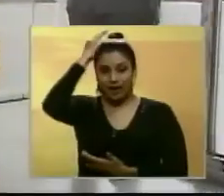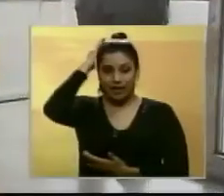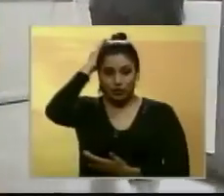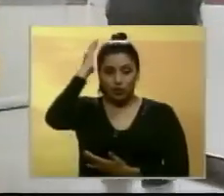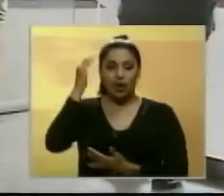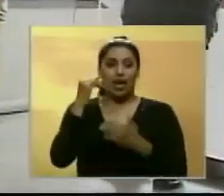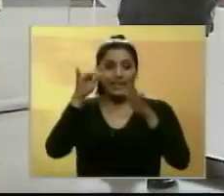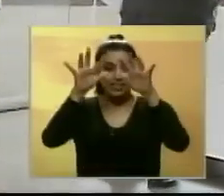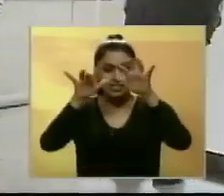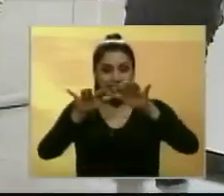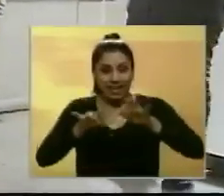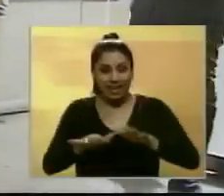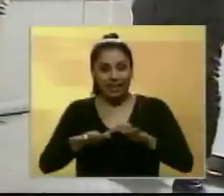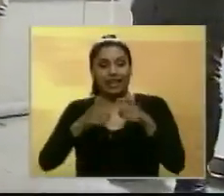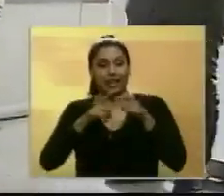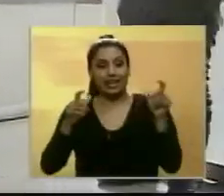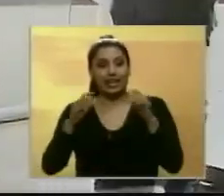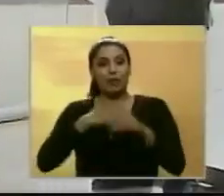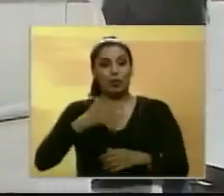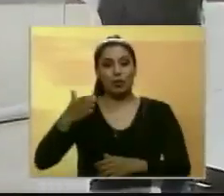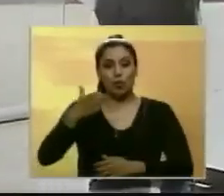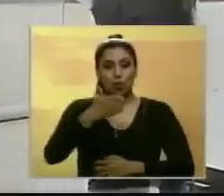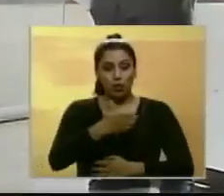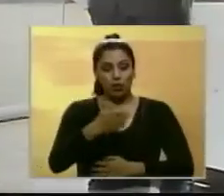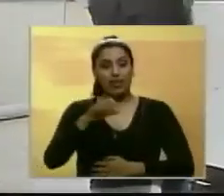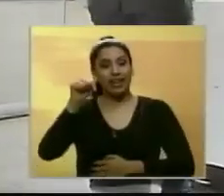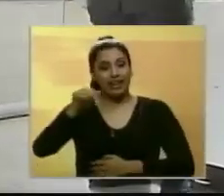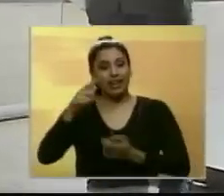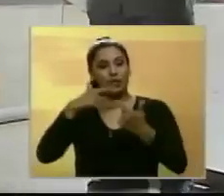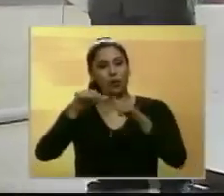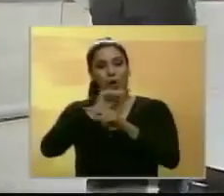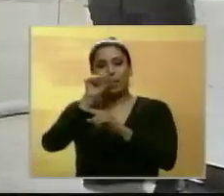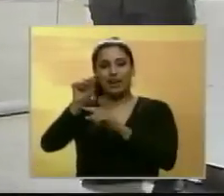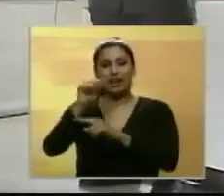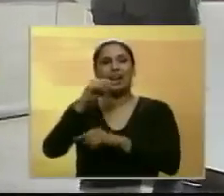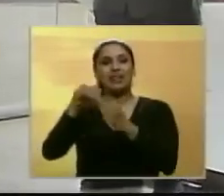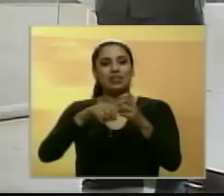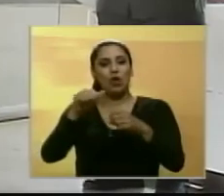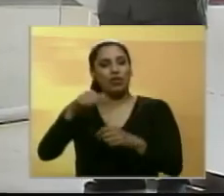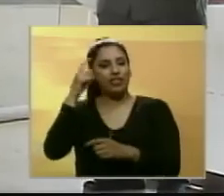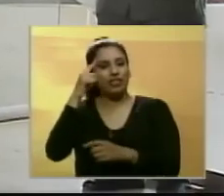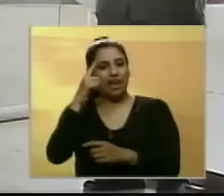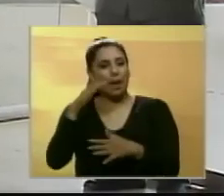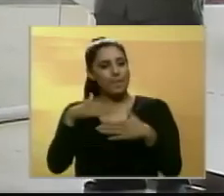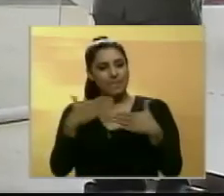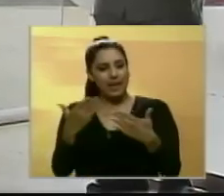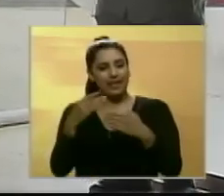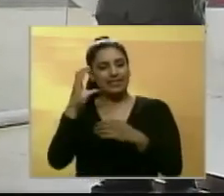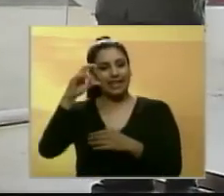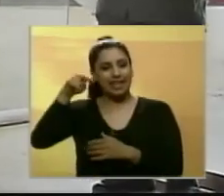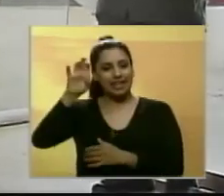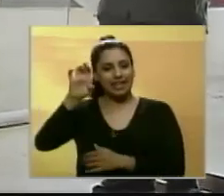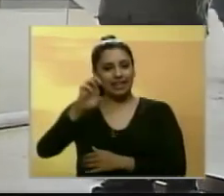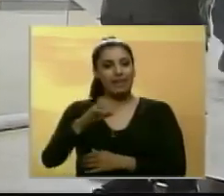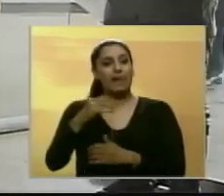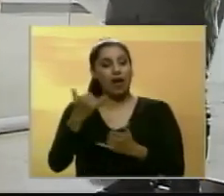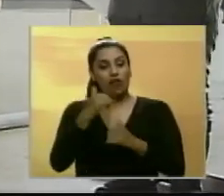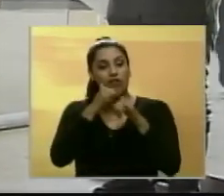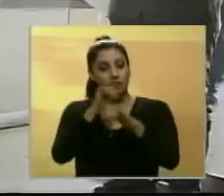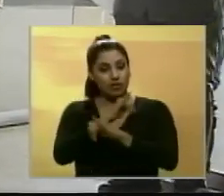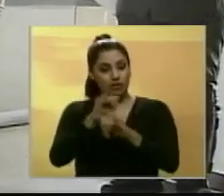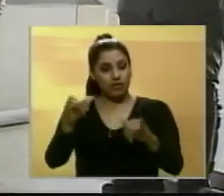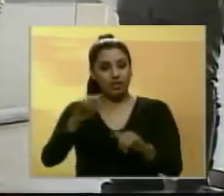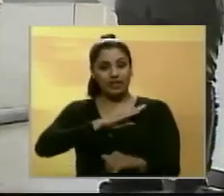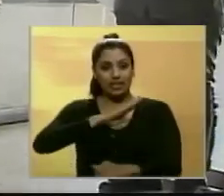Torrealba, secretario general de la Mesa de la Unidad Democrática, en esta solicitud que le han hecho el día de hoy acá al Consejo Nacional Electoral. Es la información